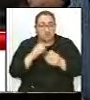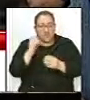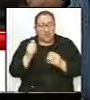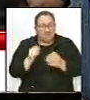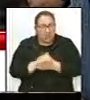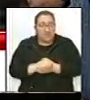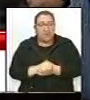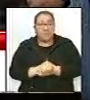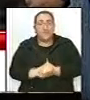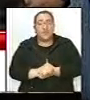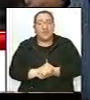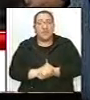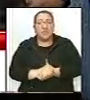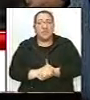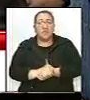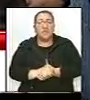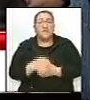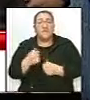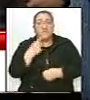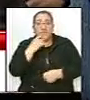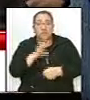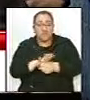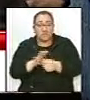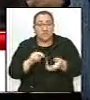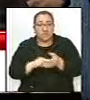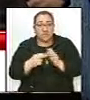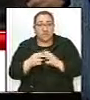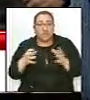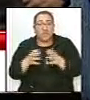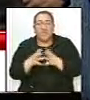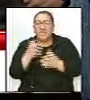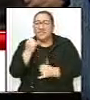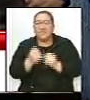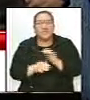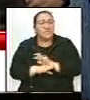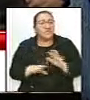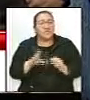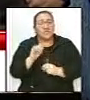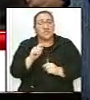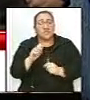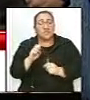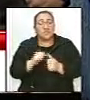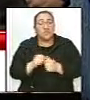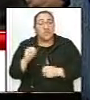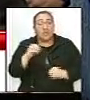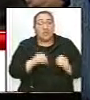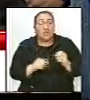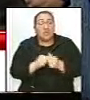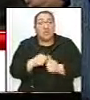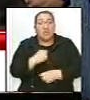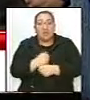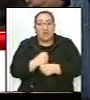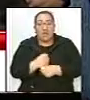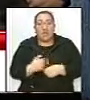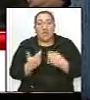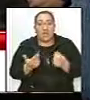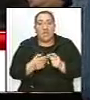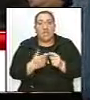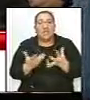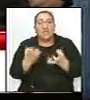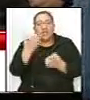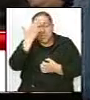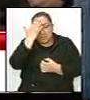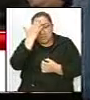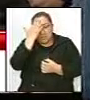ministro, han comprometido terminar con estos CITES en el equipamiento y la implementación. Entonces, quisiera